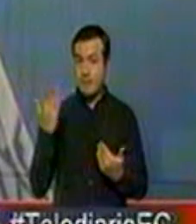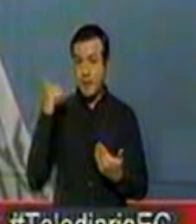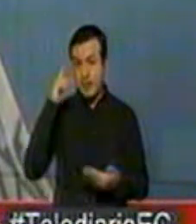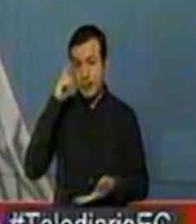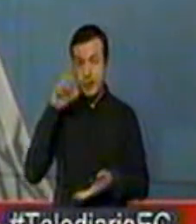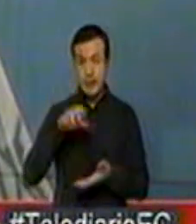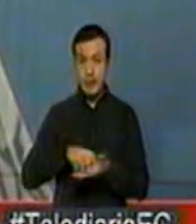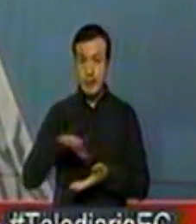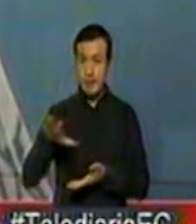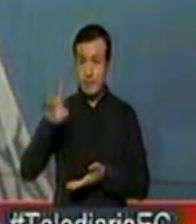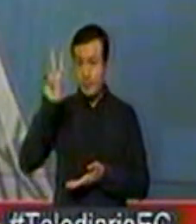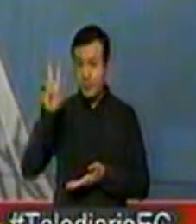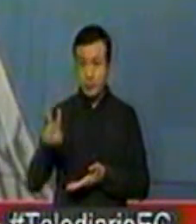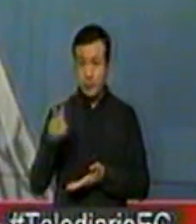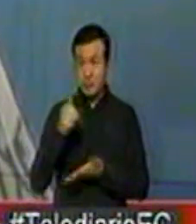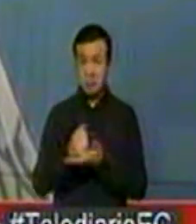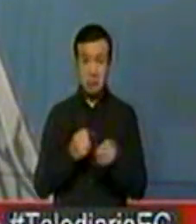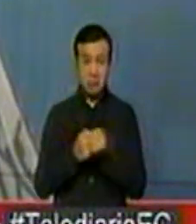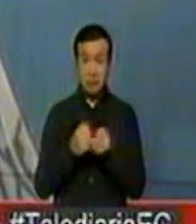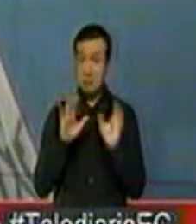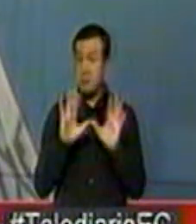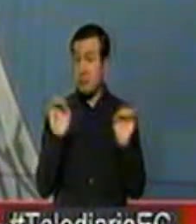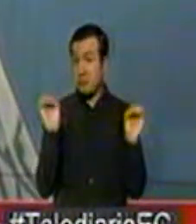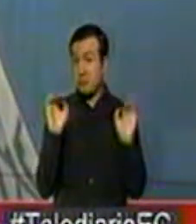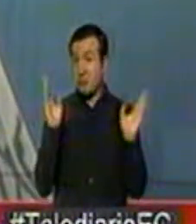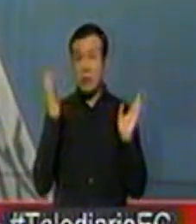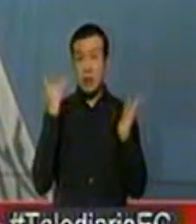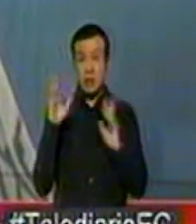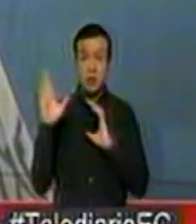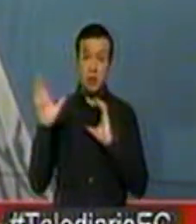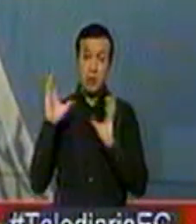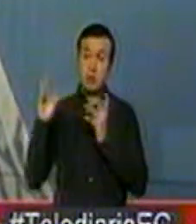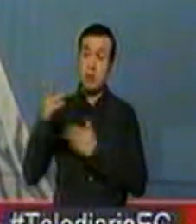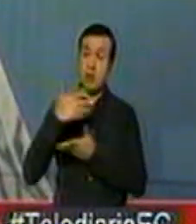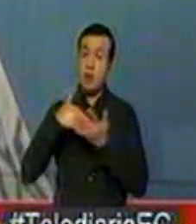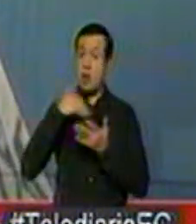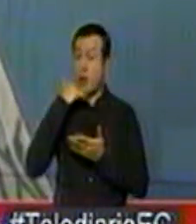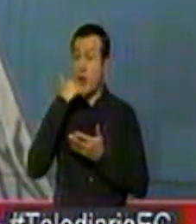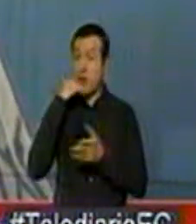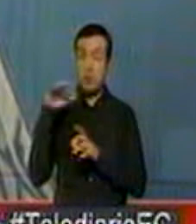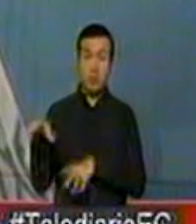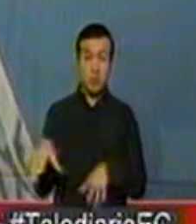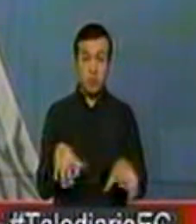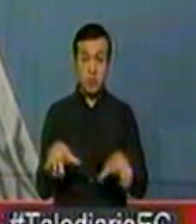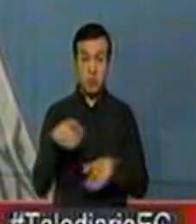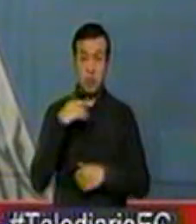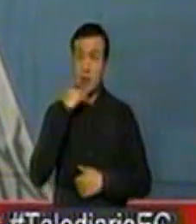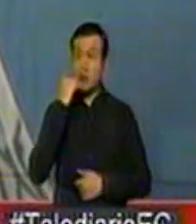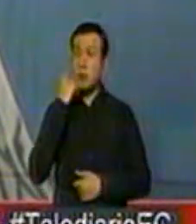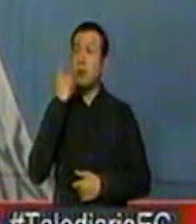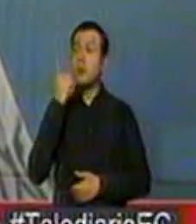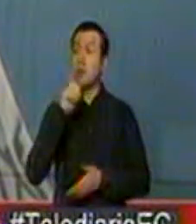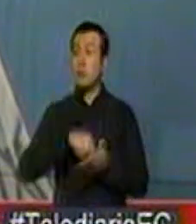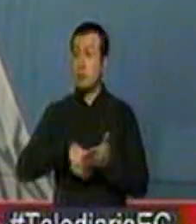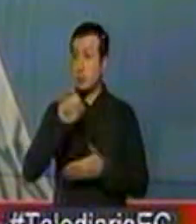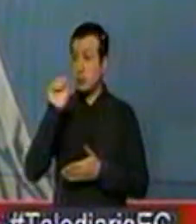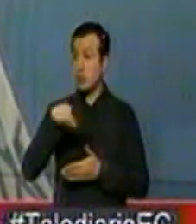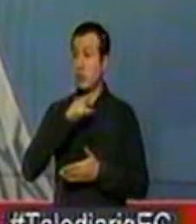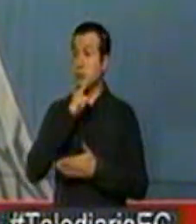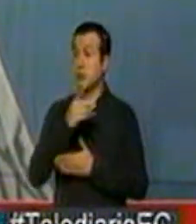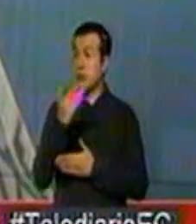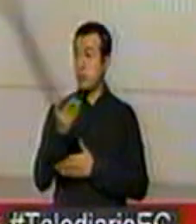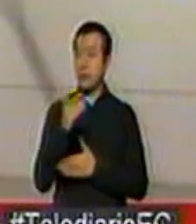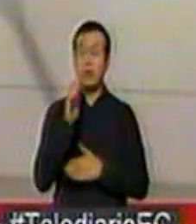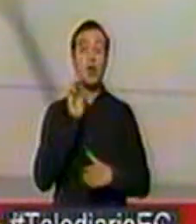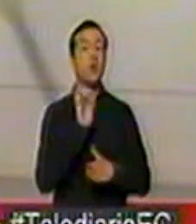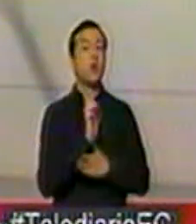gobierno venezolano? ¿Se ha podido conversar con ellos? ¿Hay alguna coordinación para poder validar estos documentos? El